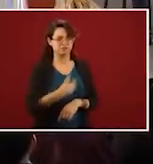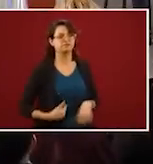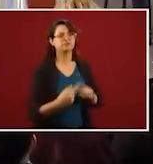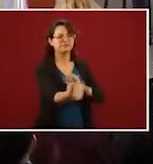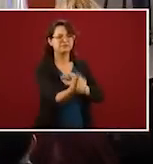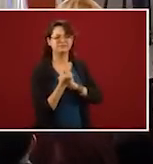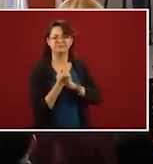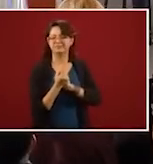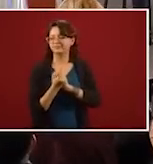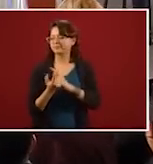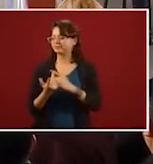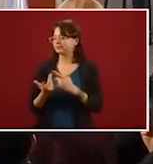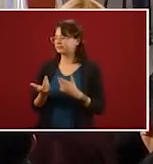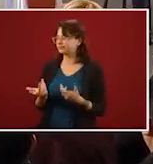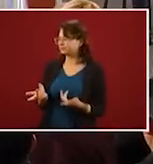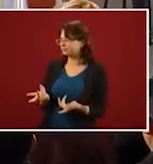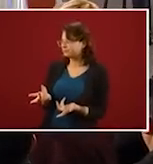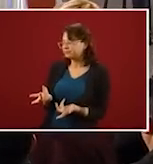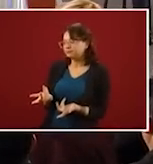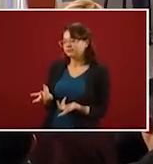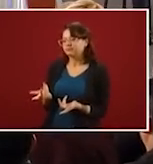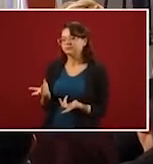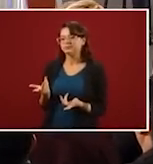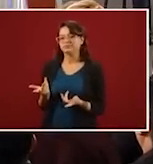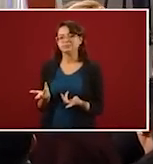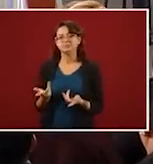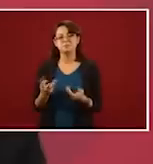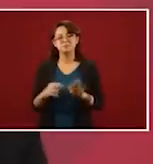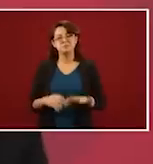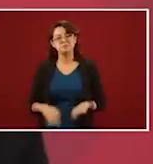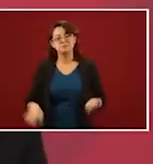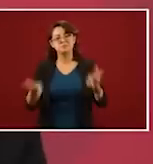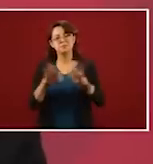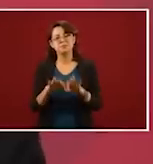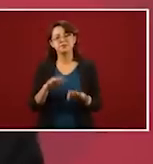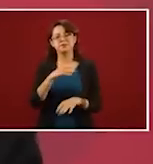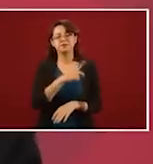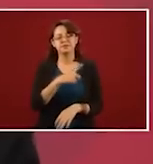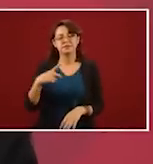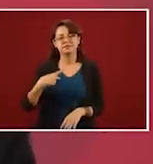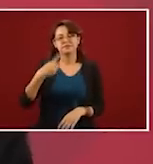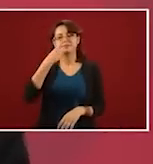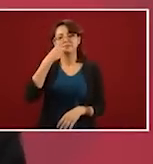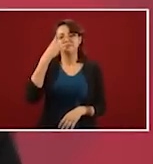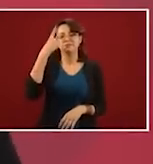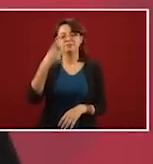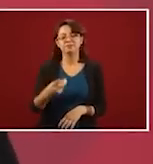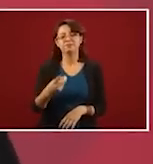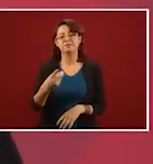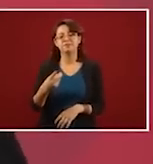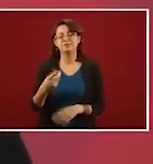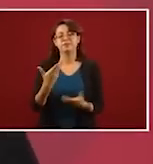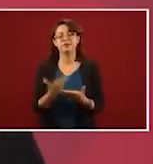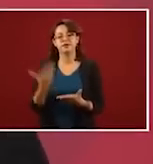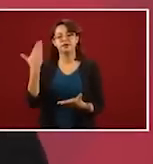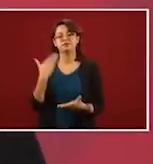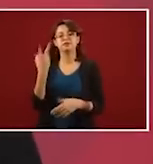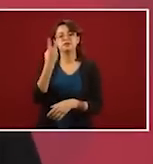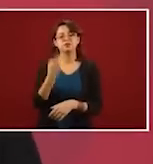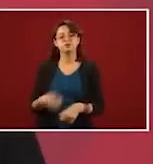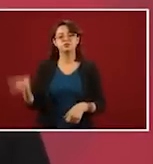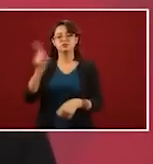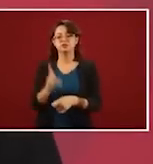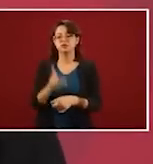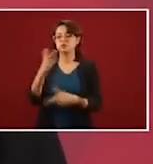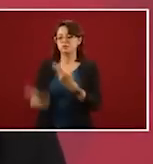importante reconocer que hace 2 días que presentamos la propuesta de